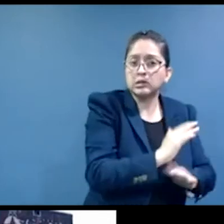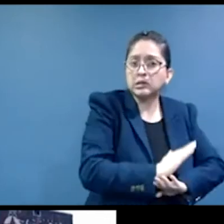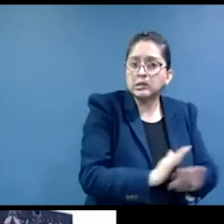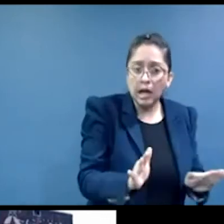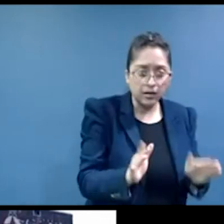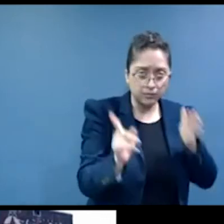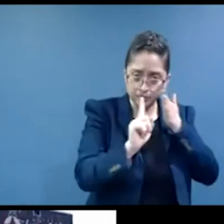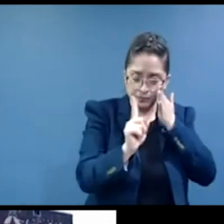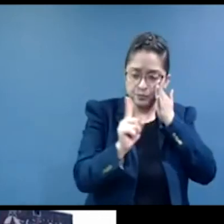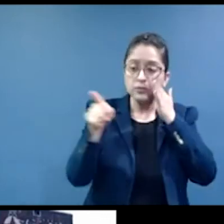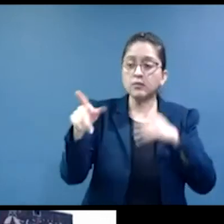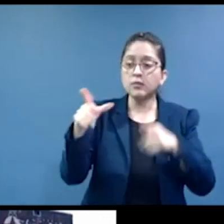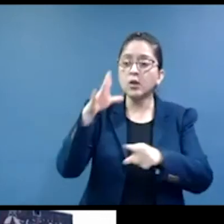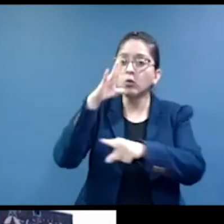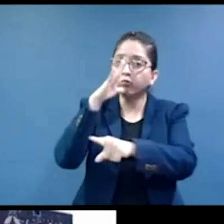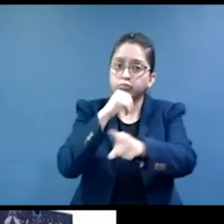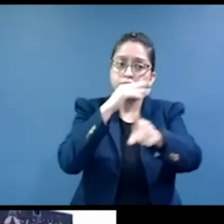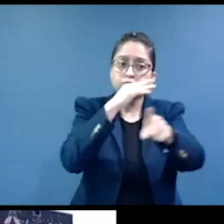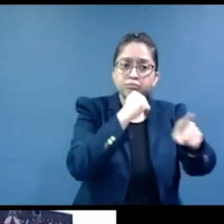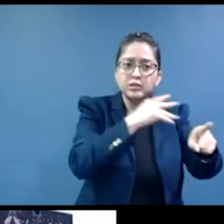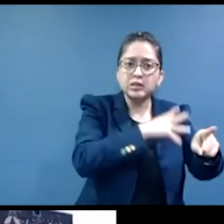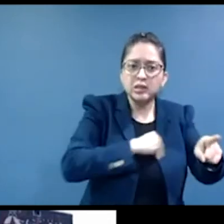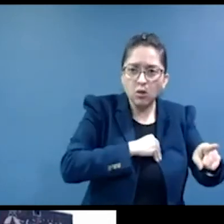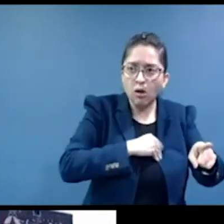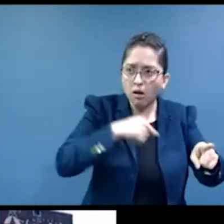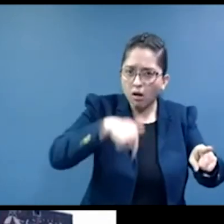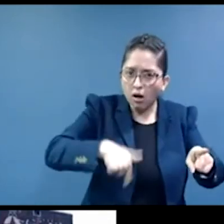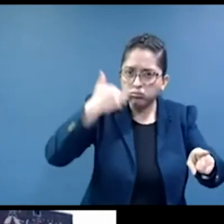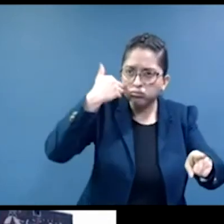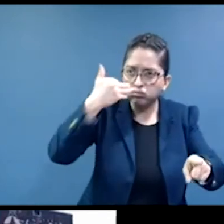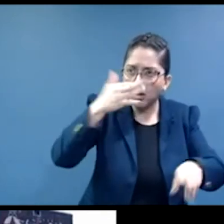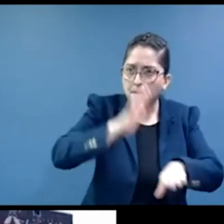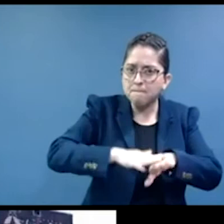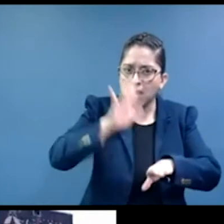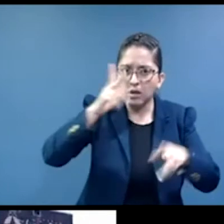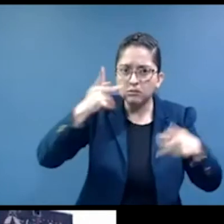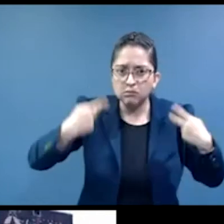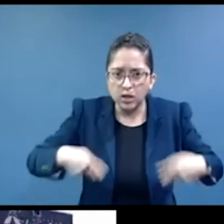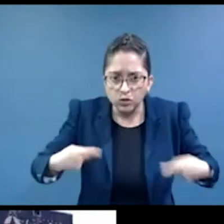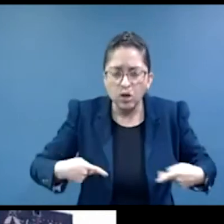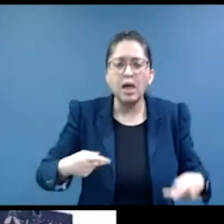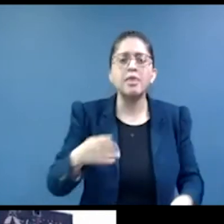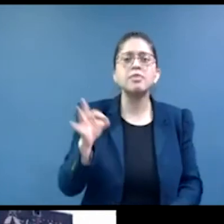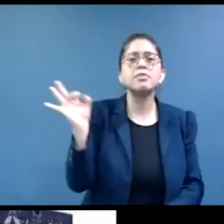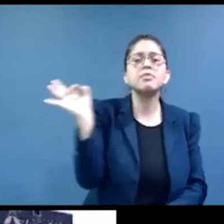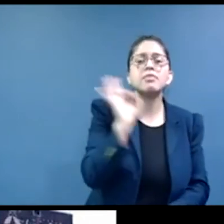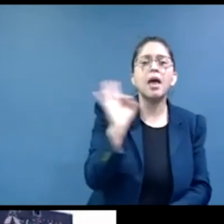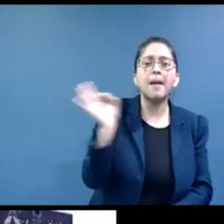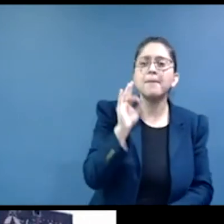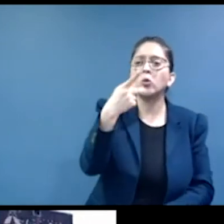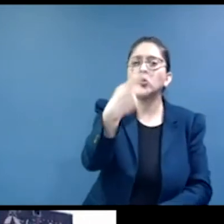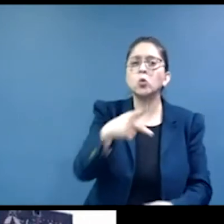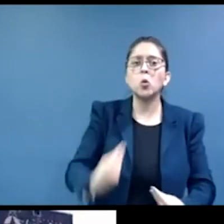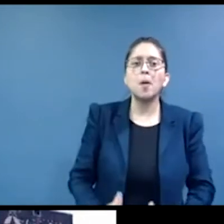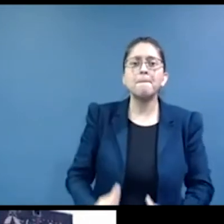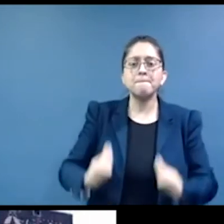ha ido incrementando en el mundo, por el estilo de vida que tenemos,